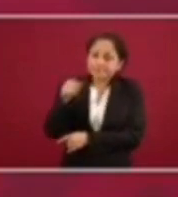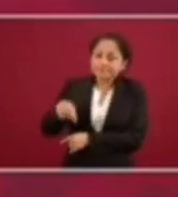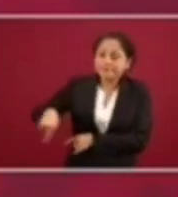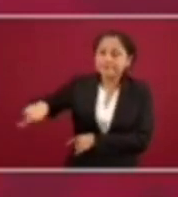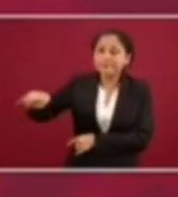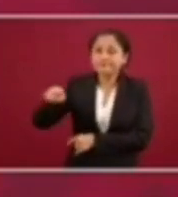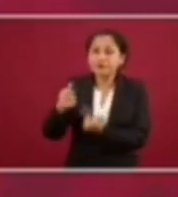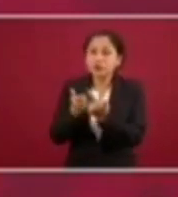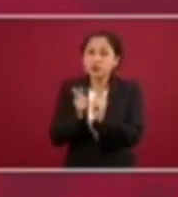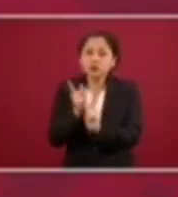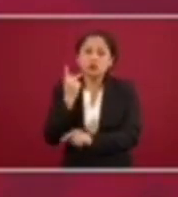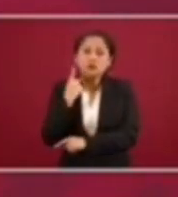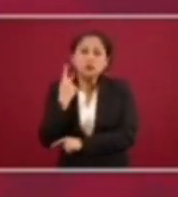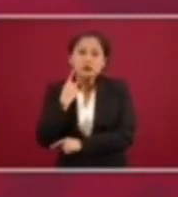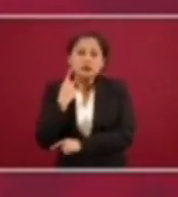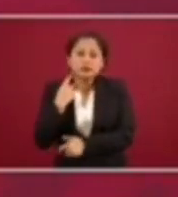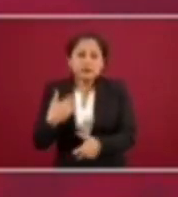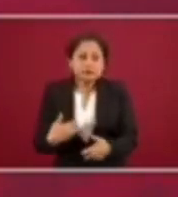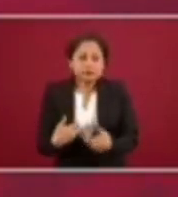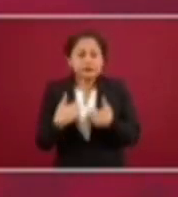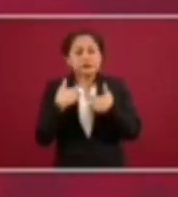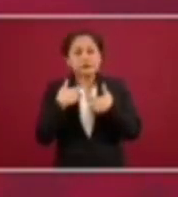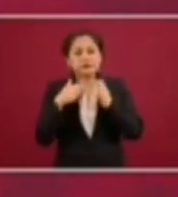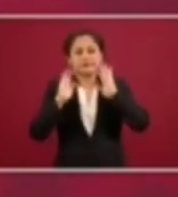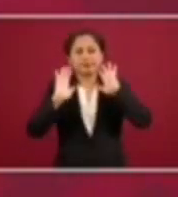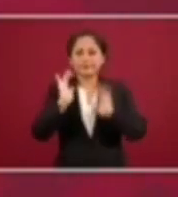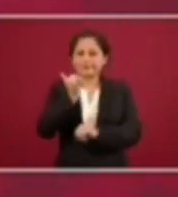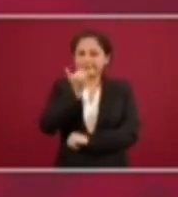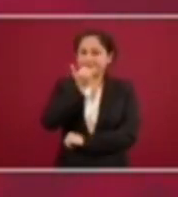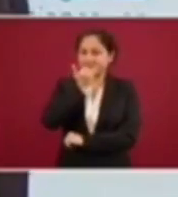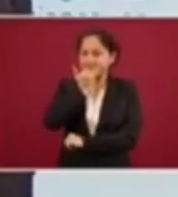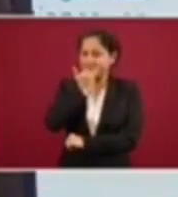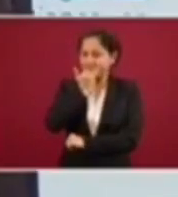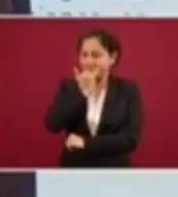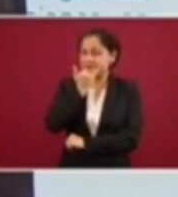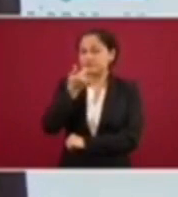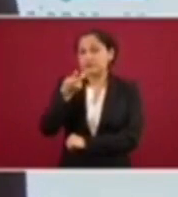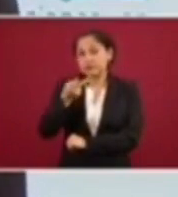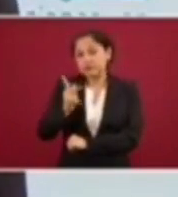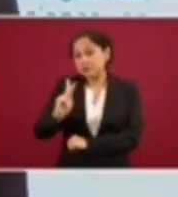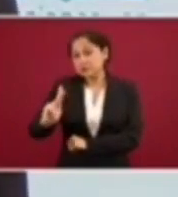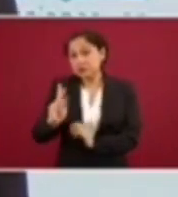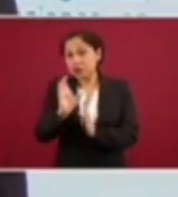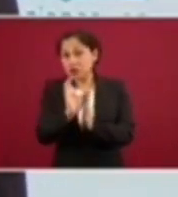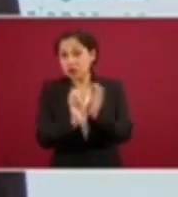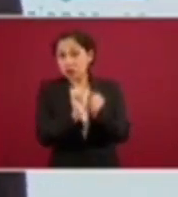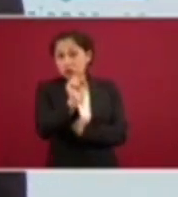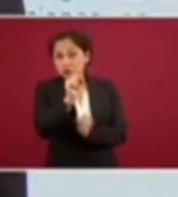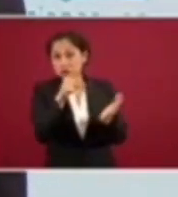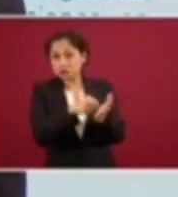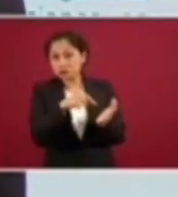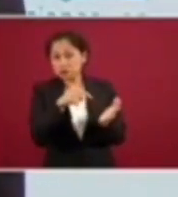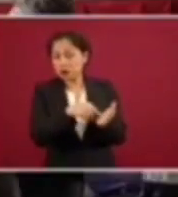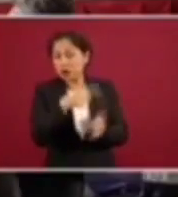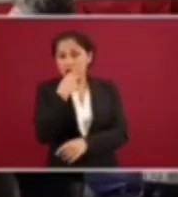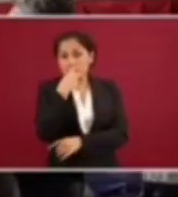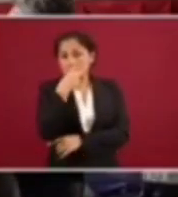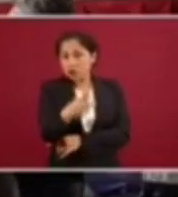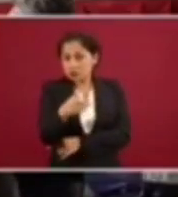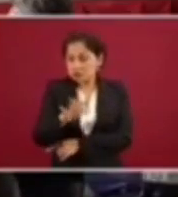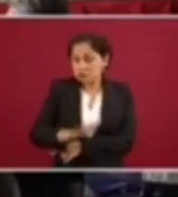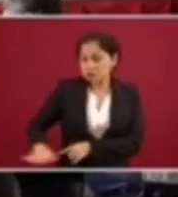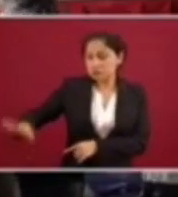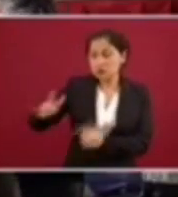pero los partidos, de acuerdo a la Constitución, son entidades de interés público.